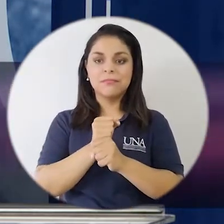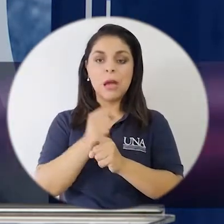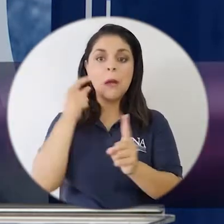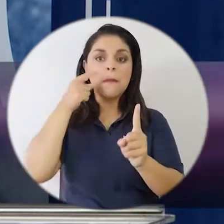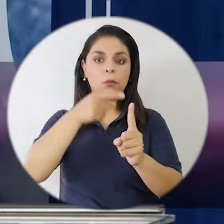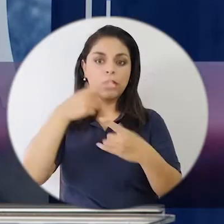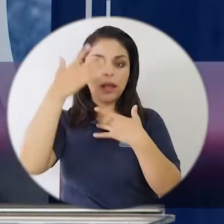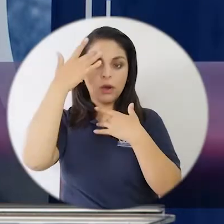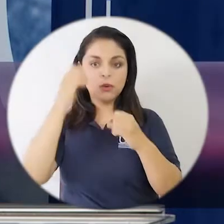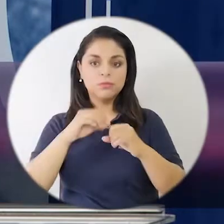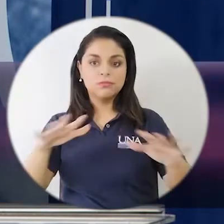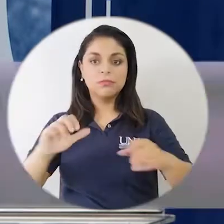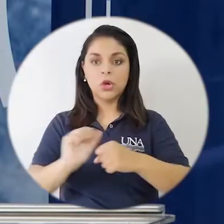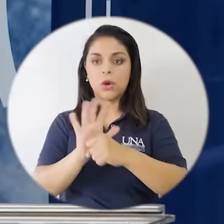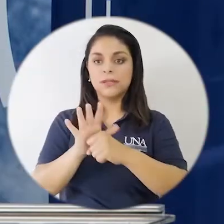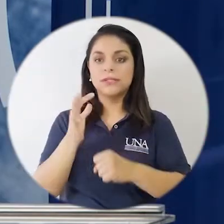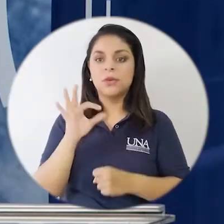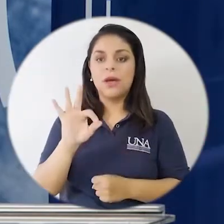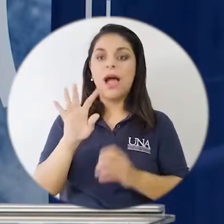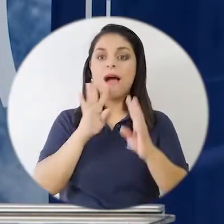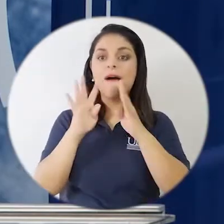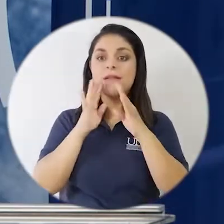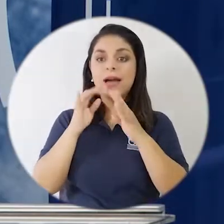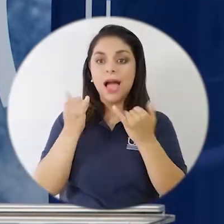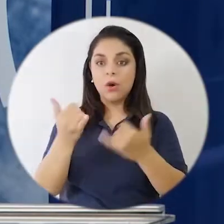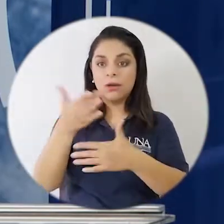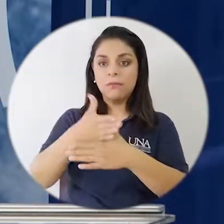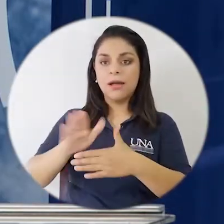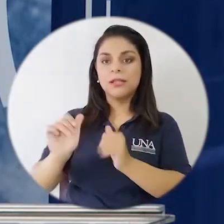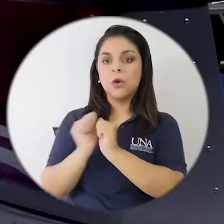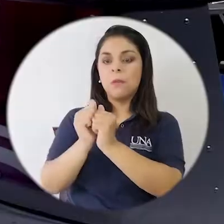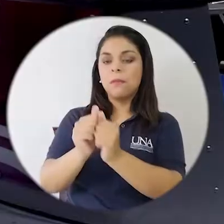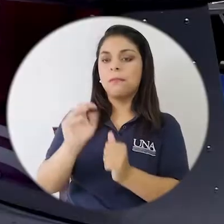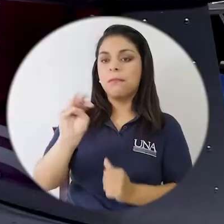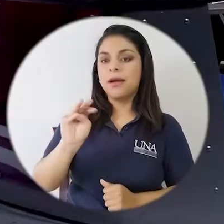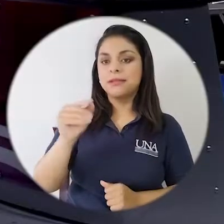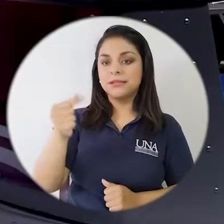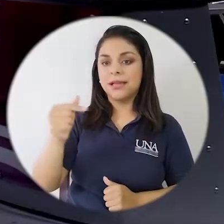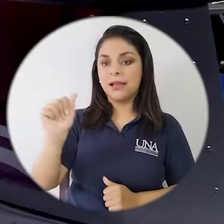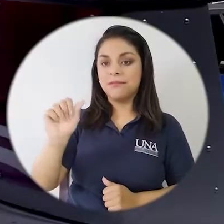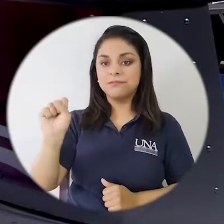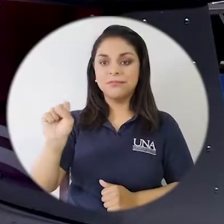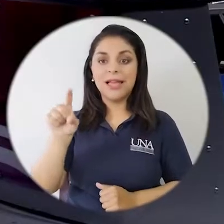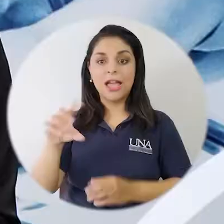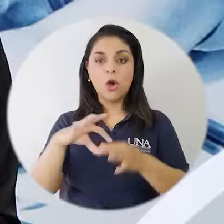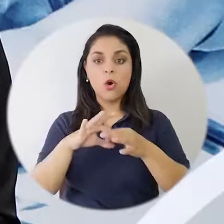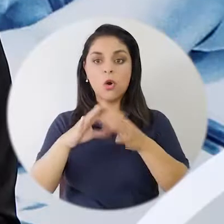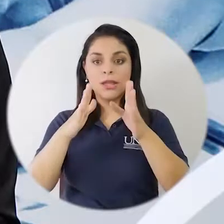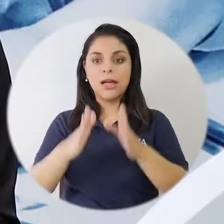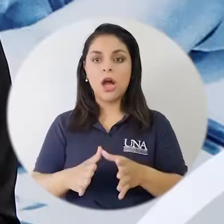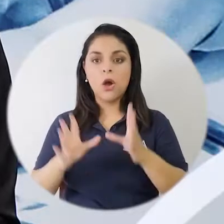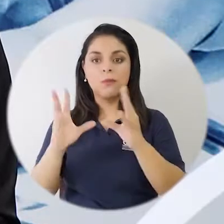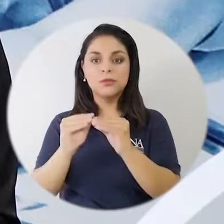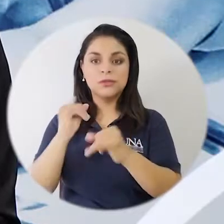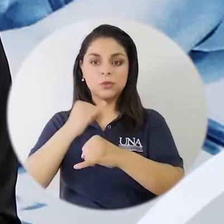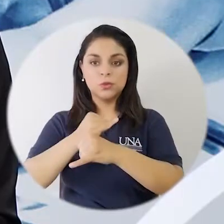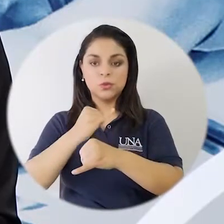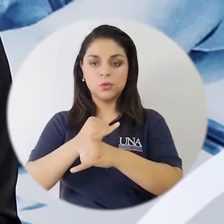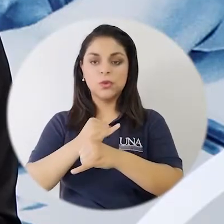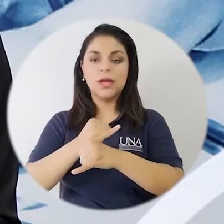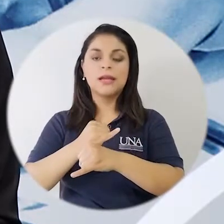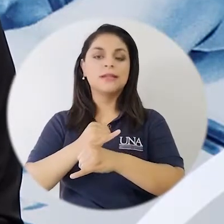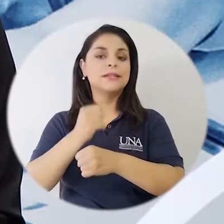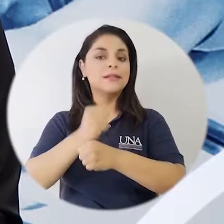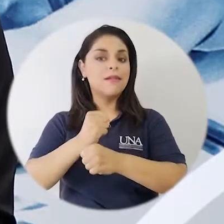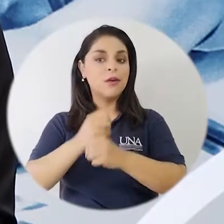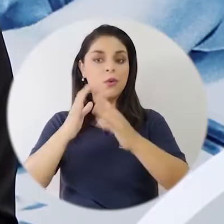de la pandemia por la COVID-19. Para hablar en esta oportunidad nos acompaña Marley Gisette Alfaro Salas, quien es la coordinadora de la Comisión Institucional